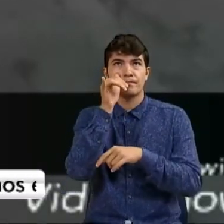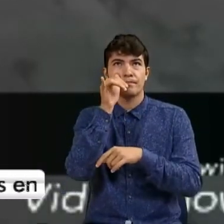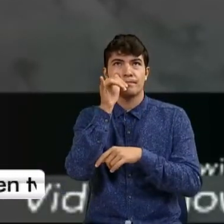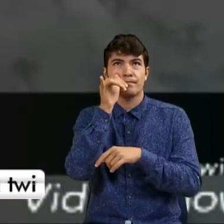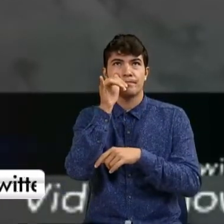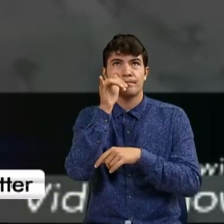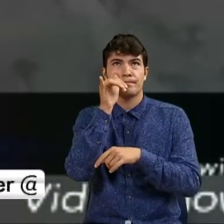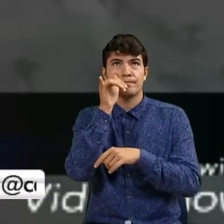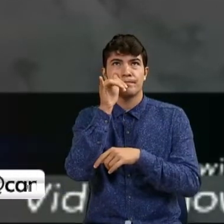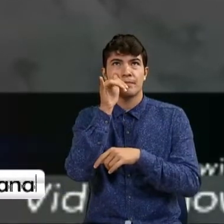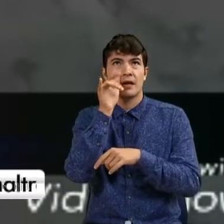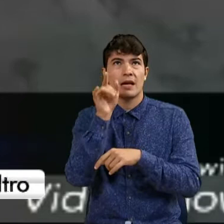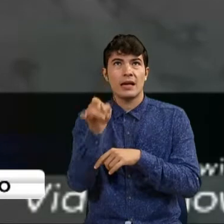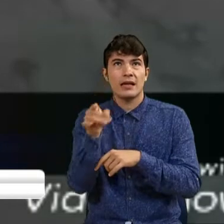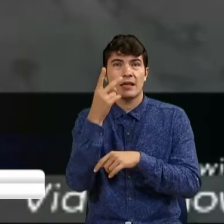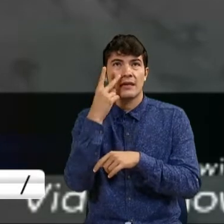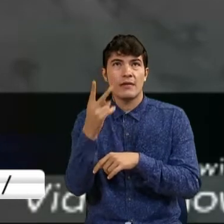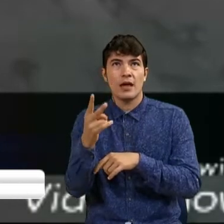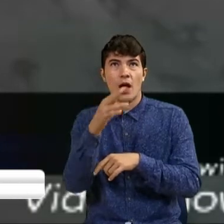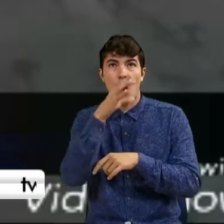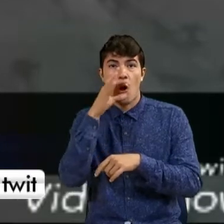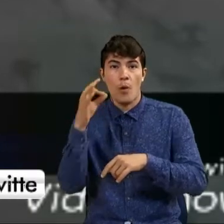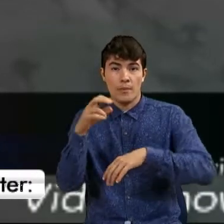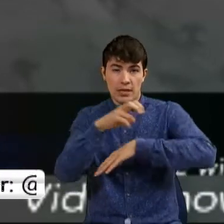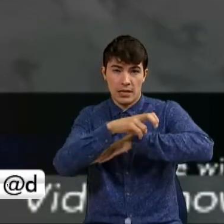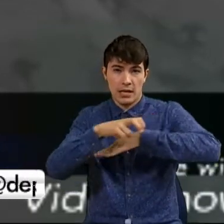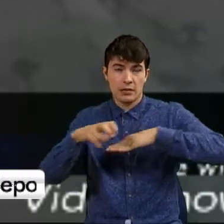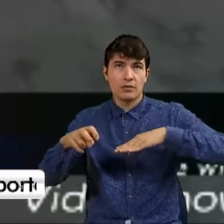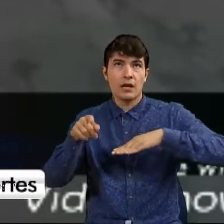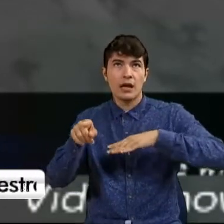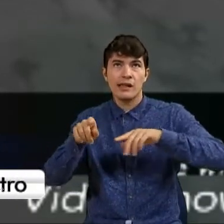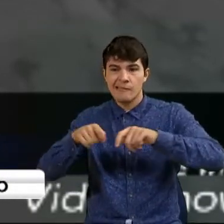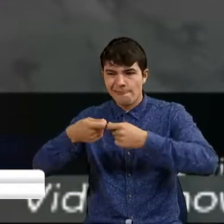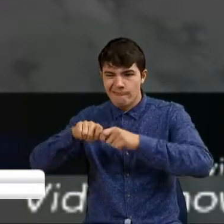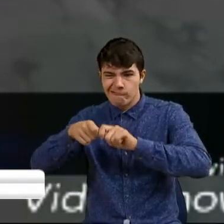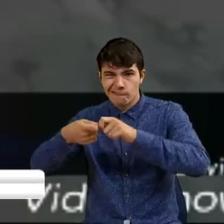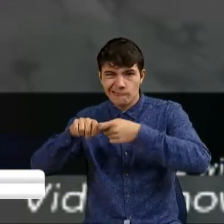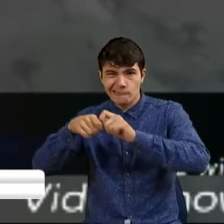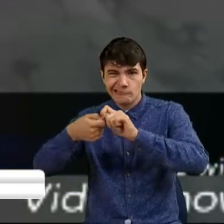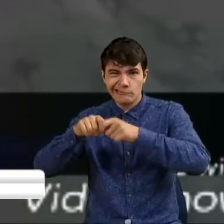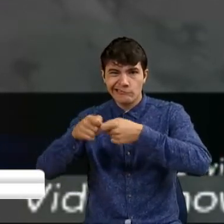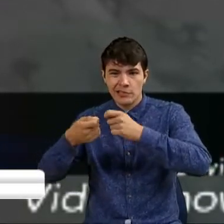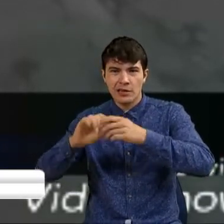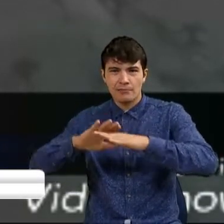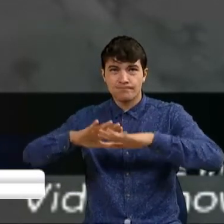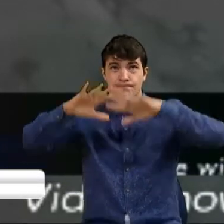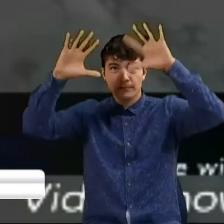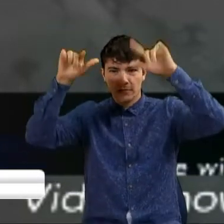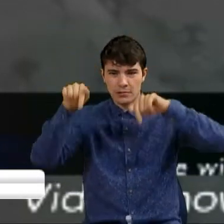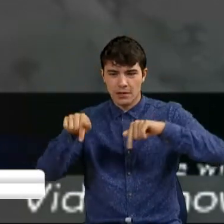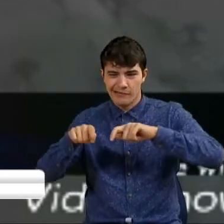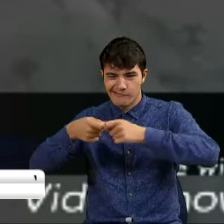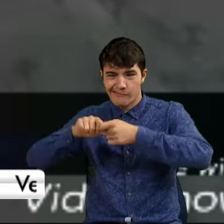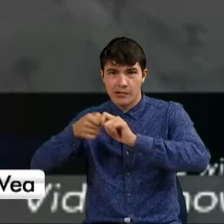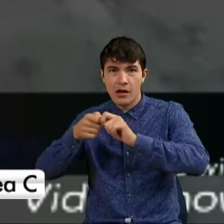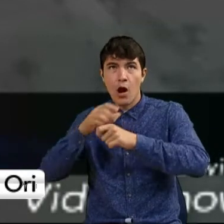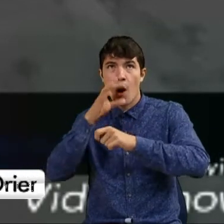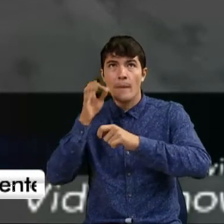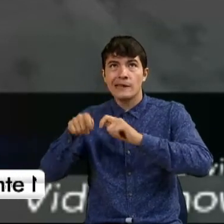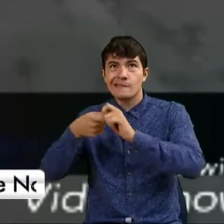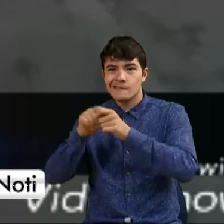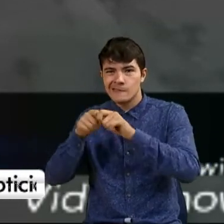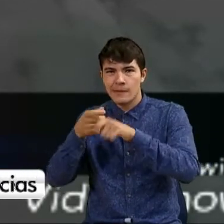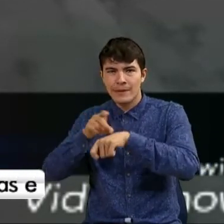de seguridad. Aquí se observa cómo un presunto delincuente intenta forzar la cerradura de un local comercial. El hombre intentó por